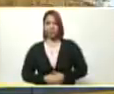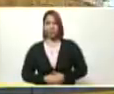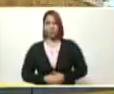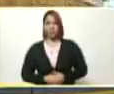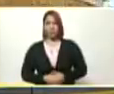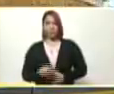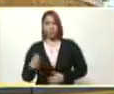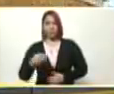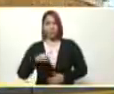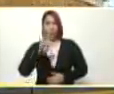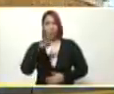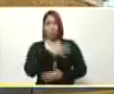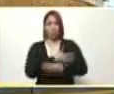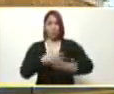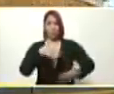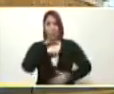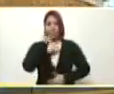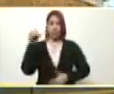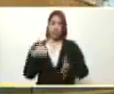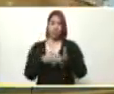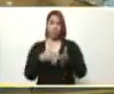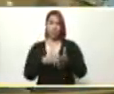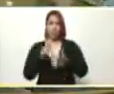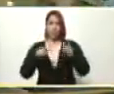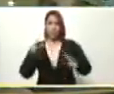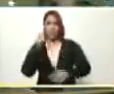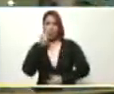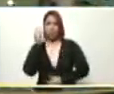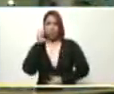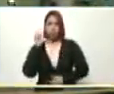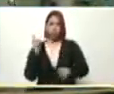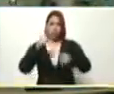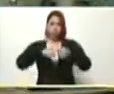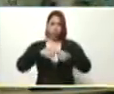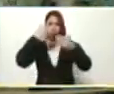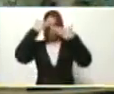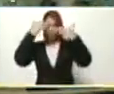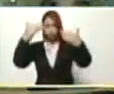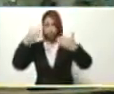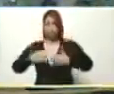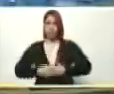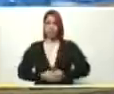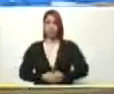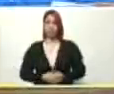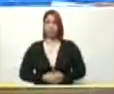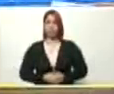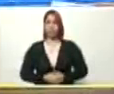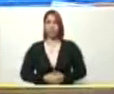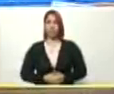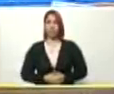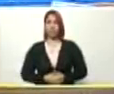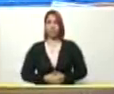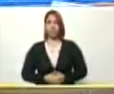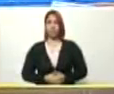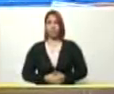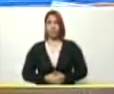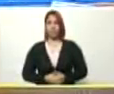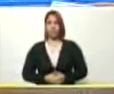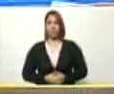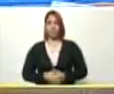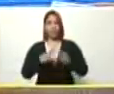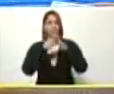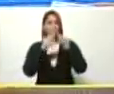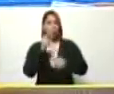Más de 4.500.000 milicianos y milicianas, le envío desde aquí mi saludo y un beso enorme a